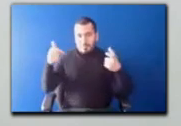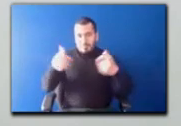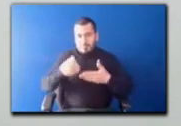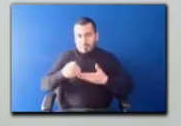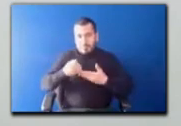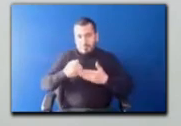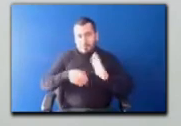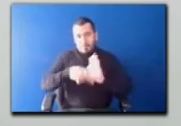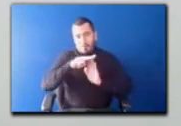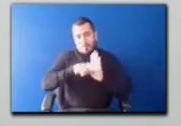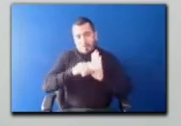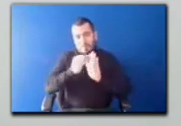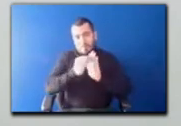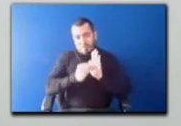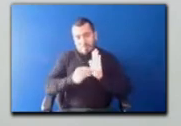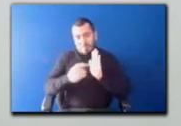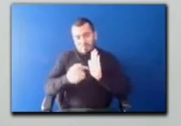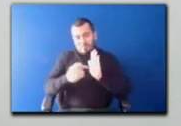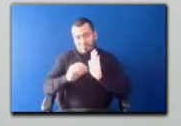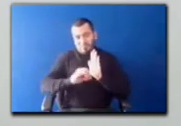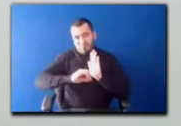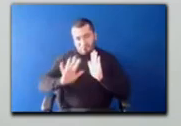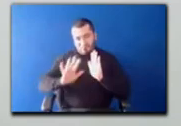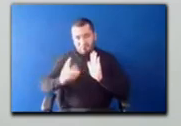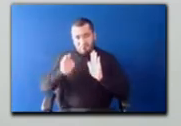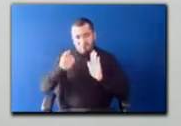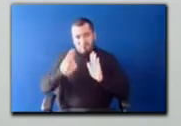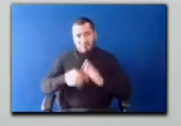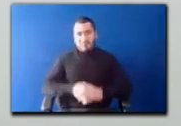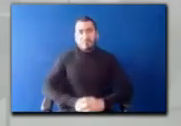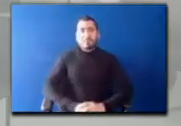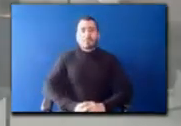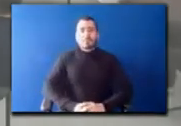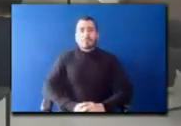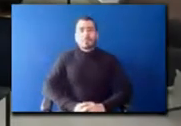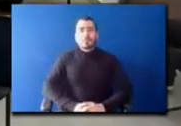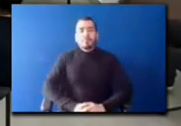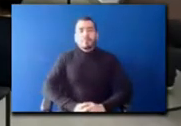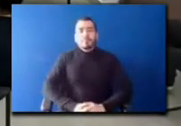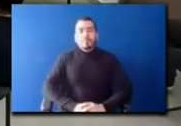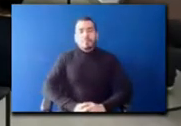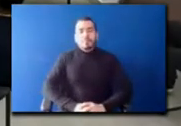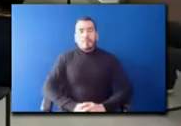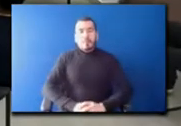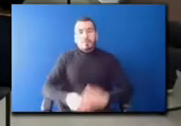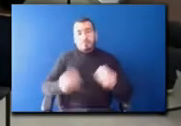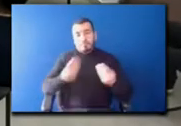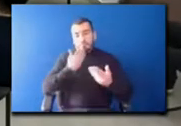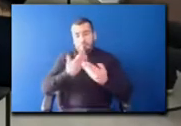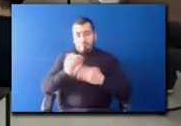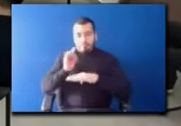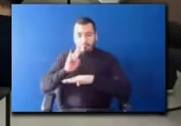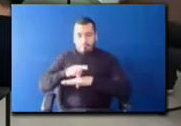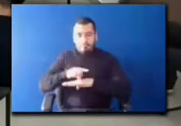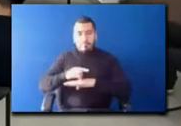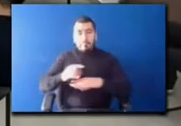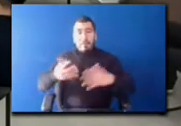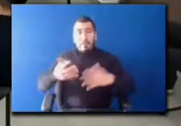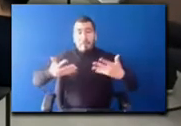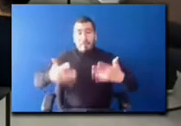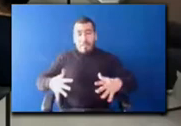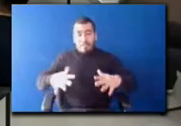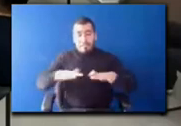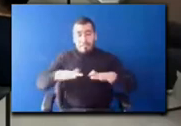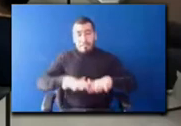juego claras y unas reglas de juego totalmente objetivas. Muchas gracias, superintendente. Así damos por terminado